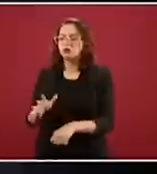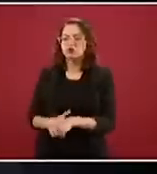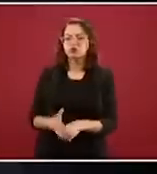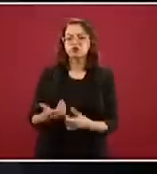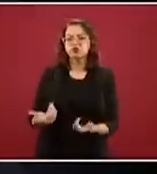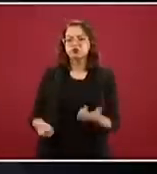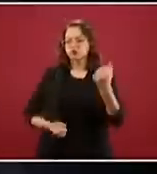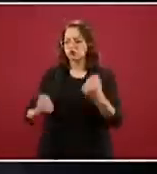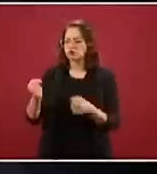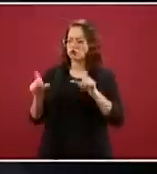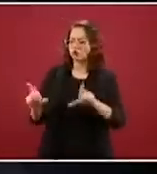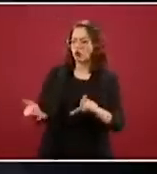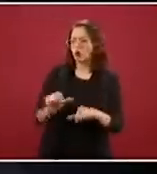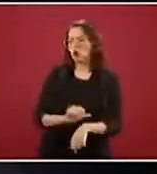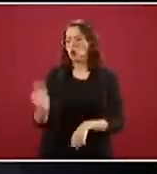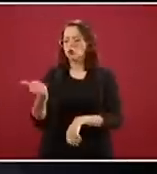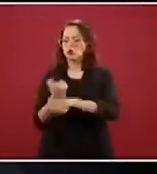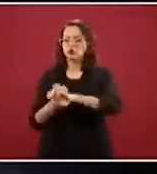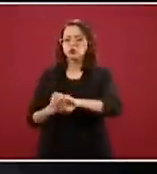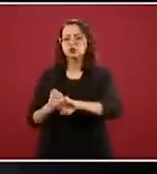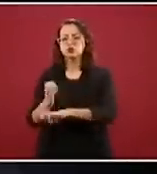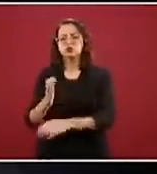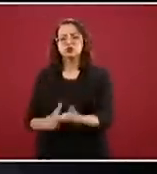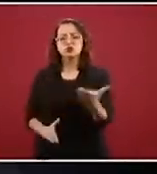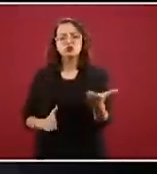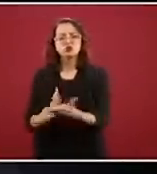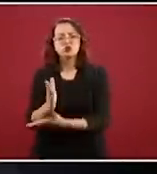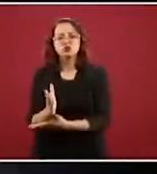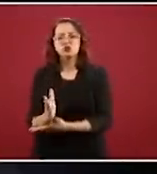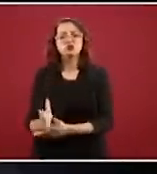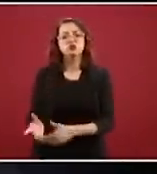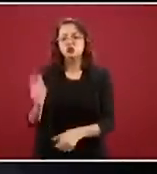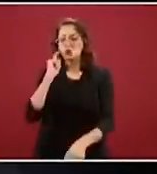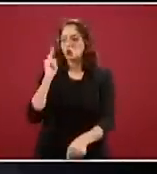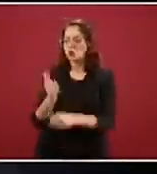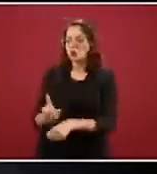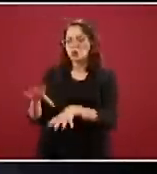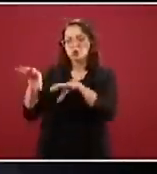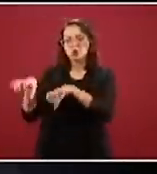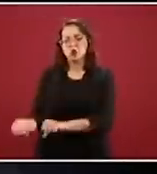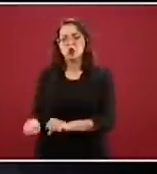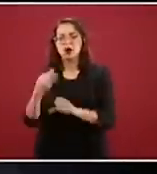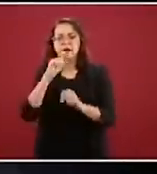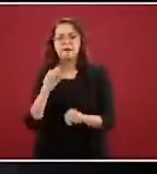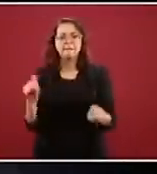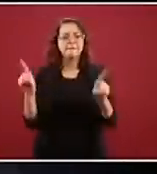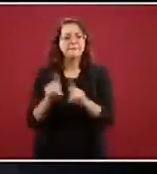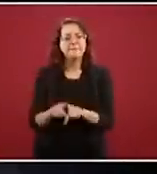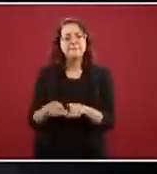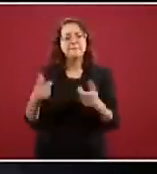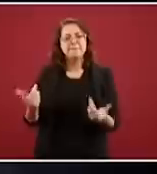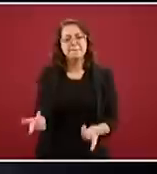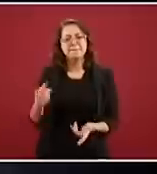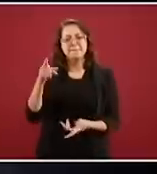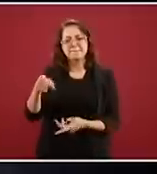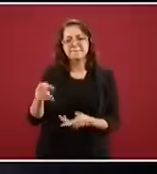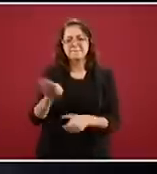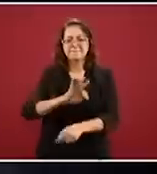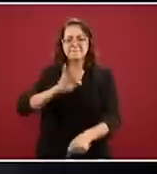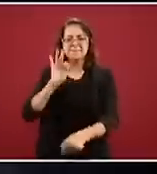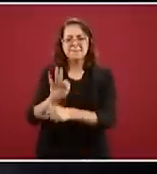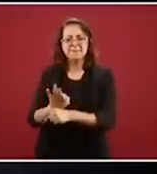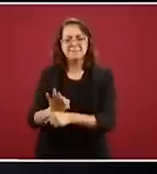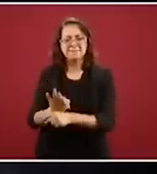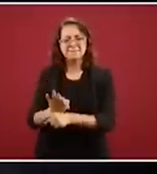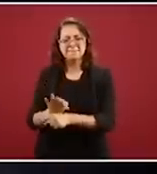placas de otro estado que entra al estado, en el momento que entra lo detienen, igual a la capital, tiene que ver con protección